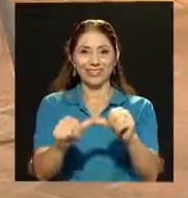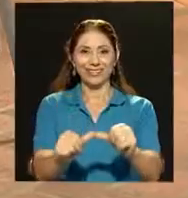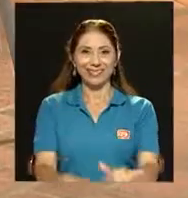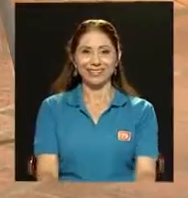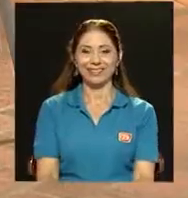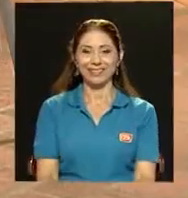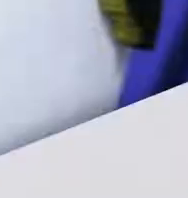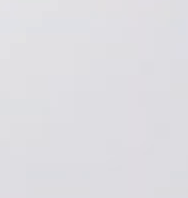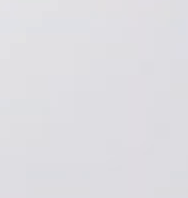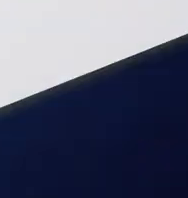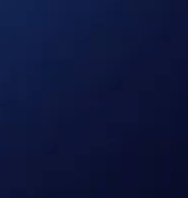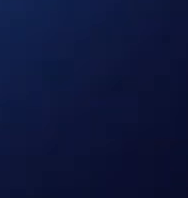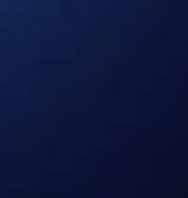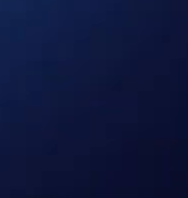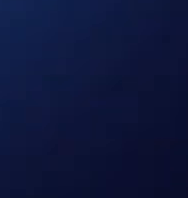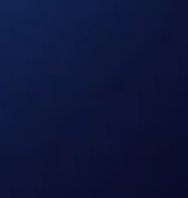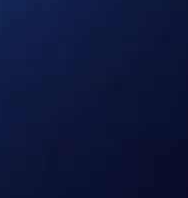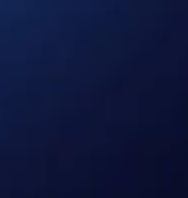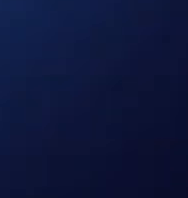Regresamos.